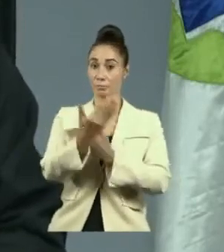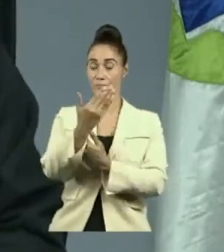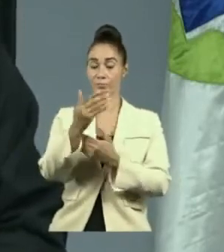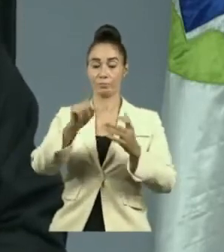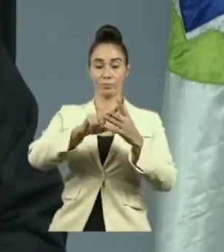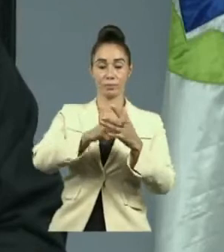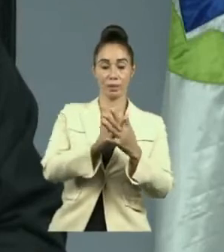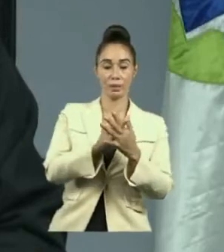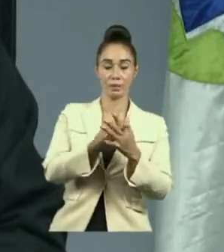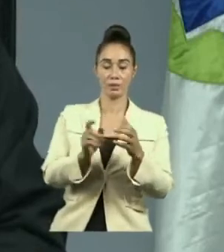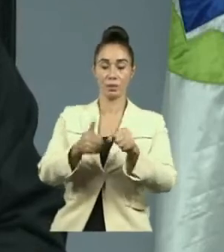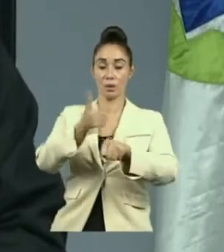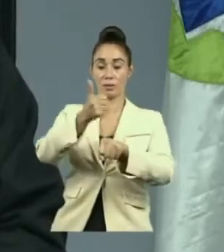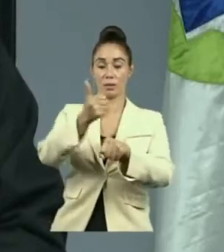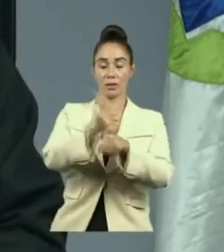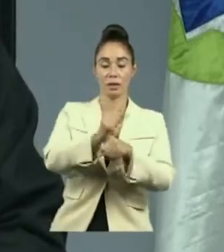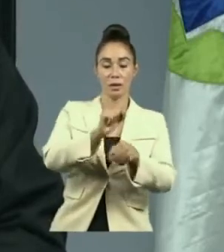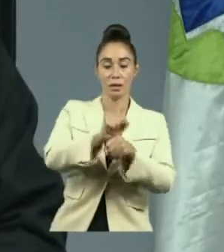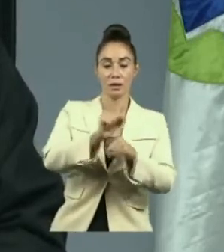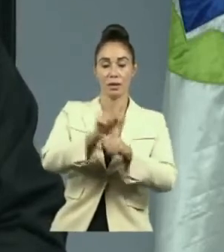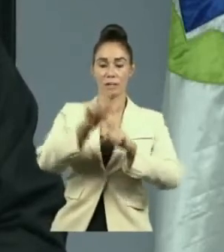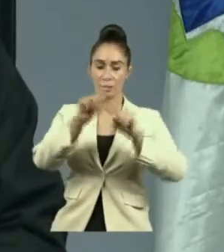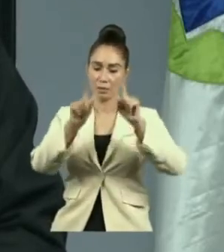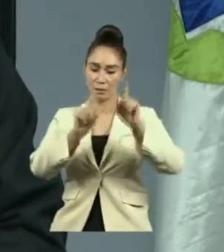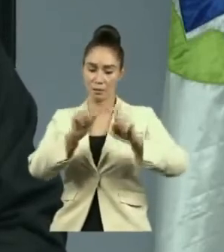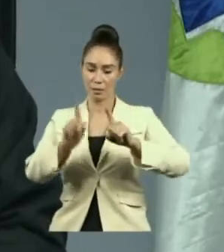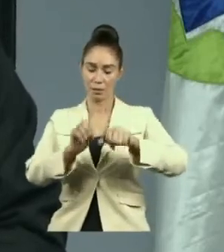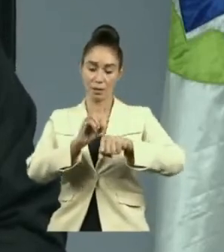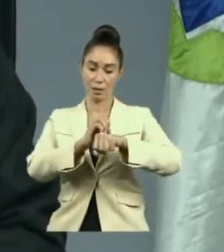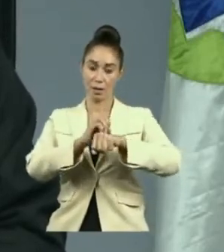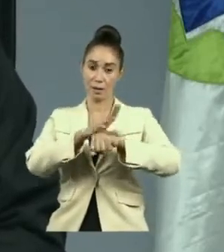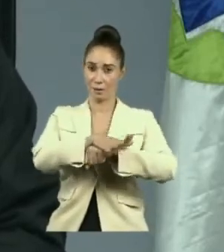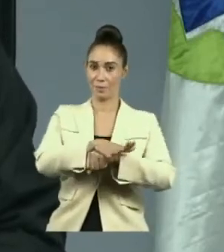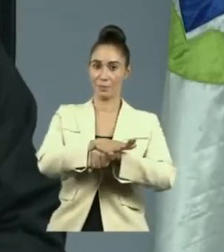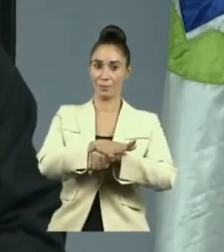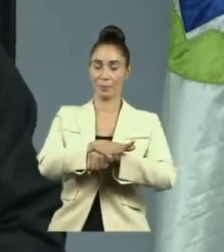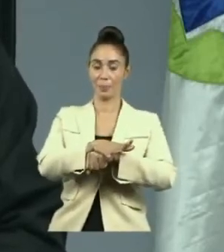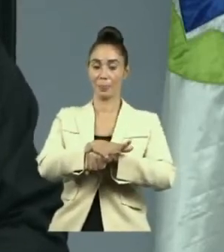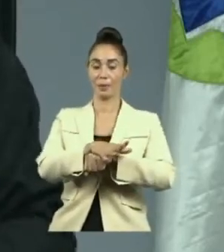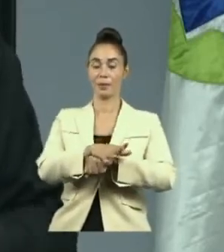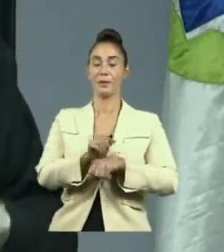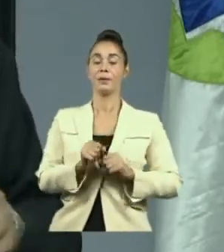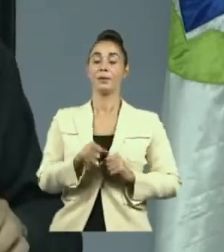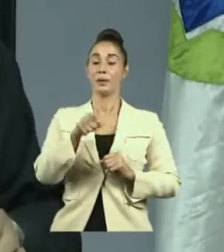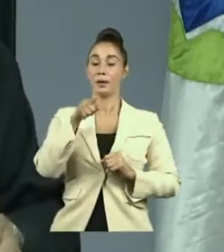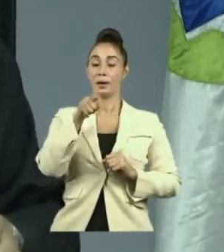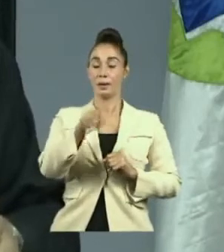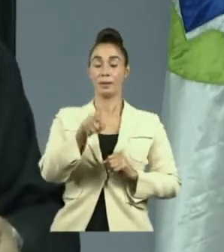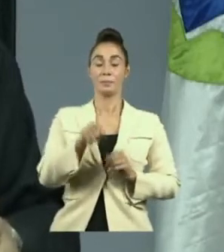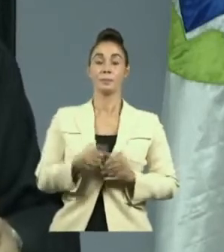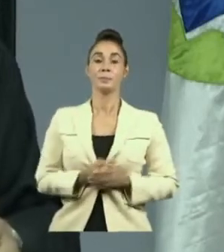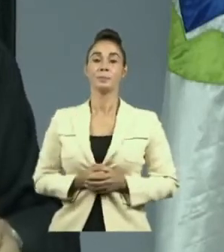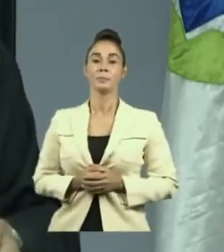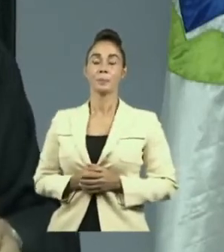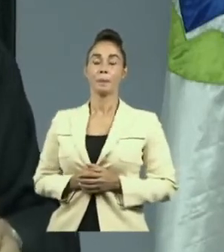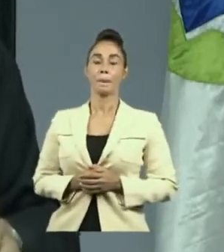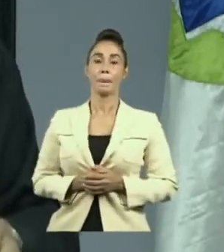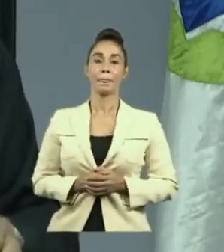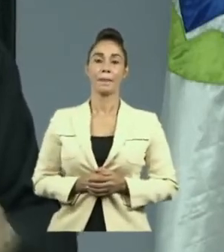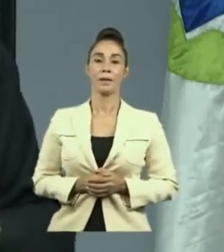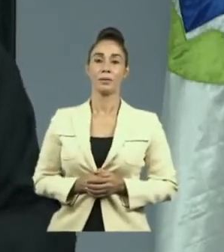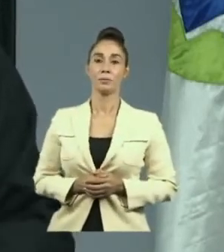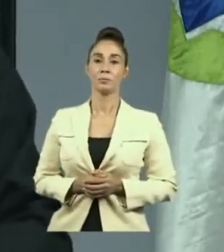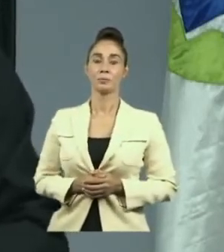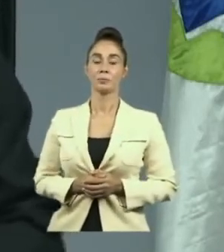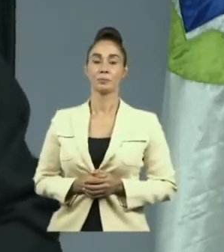la aplicación de la encuesta operativa epidemiológica y serológica que en estos momentos se